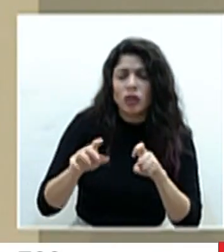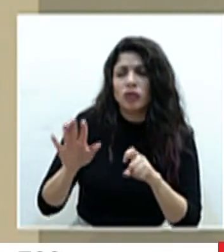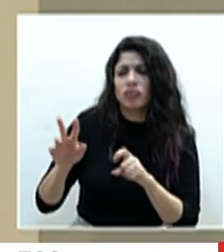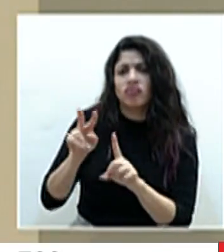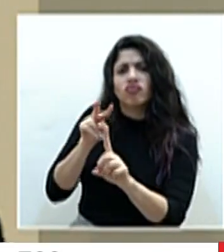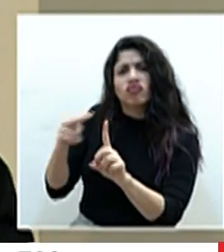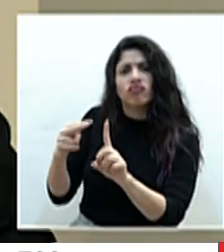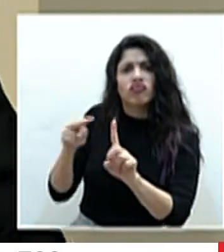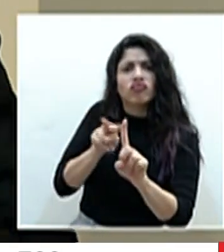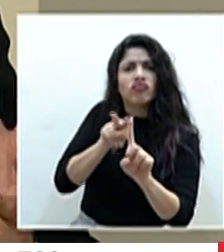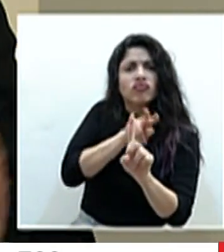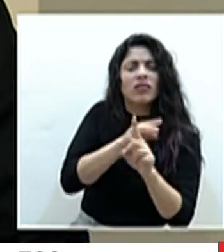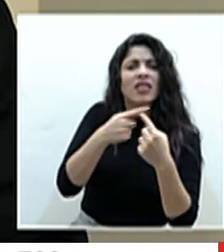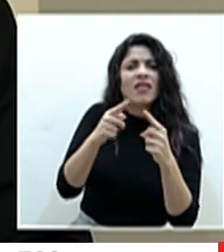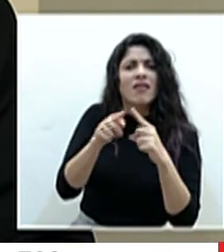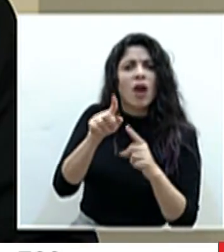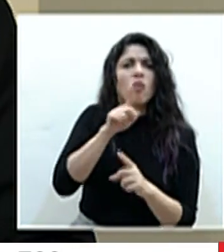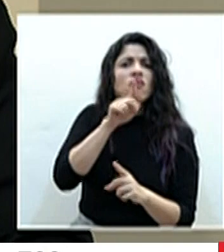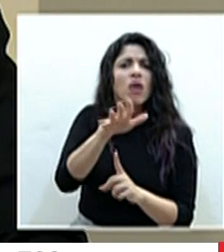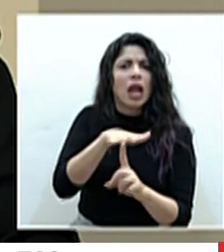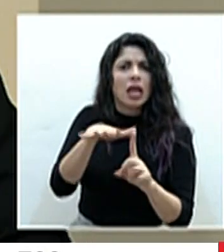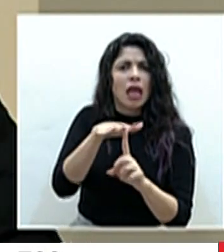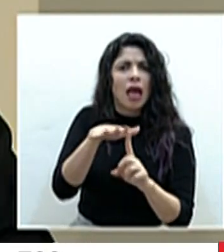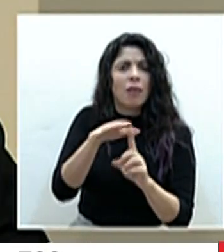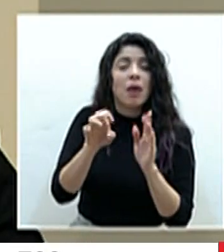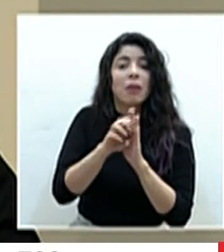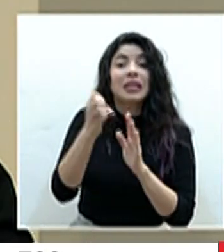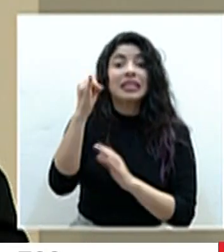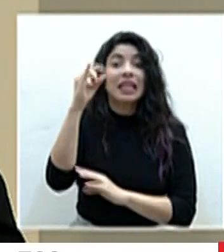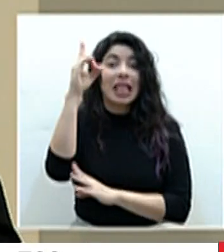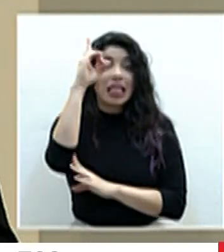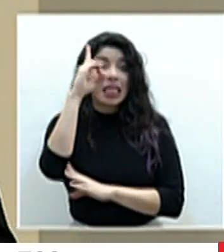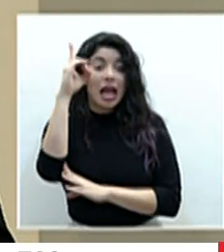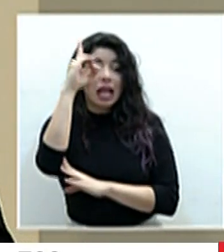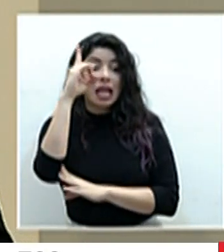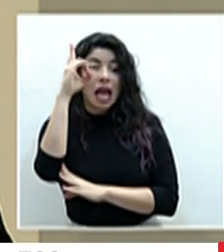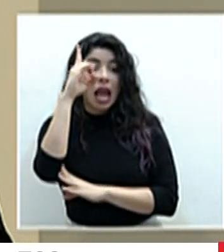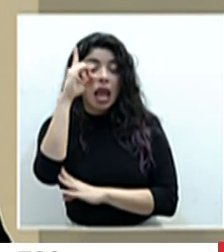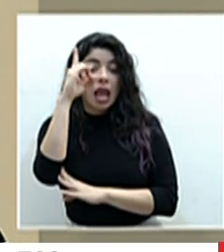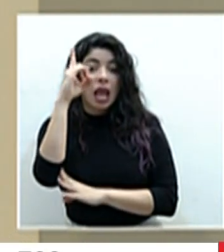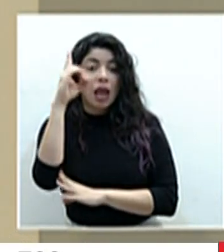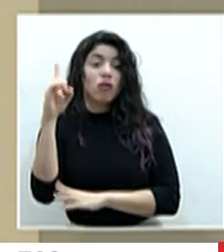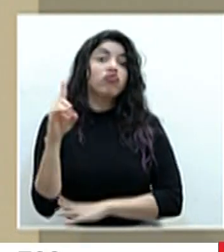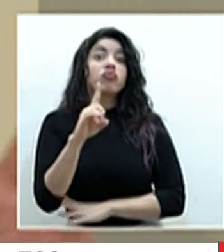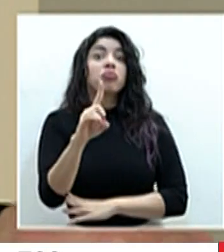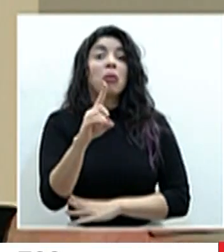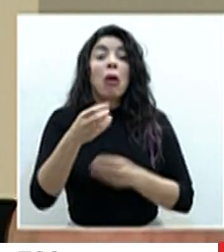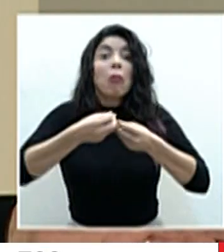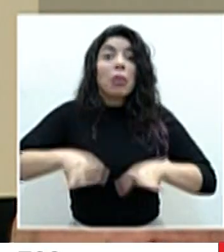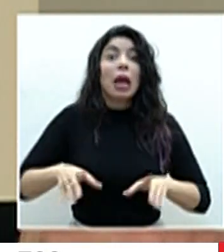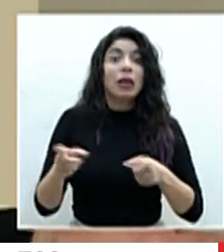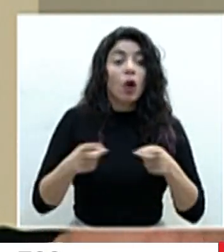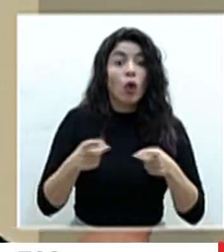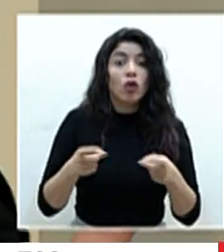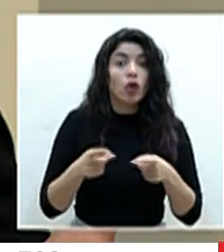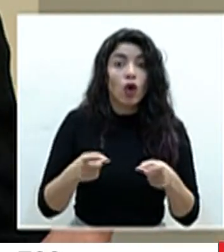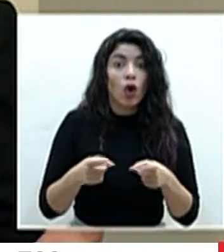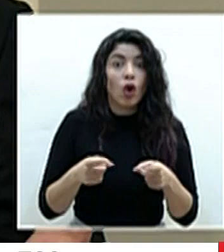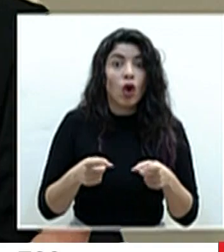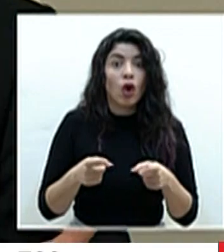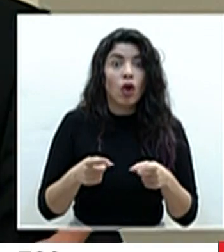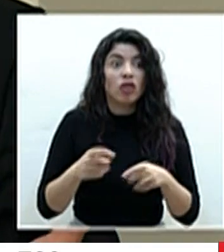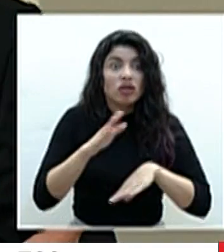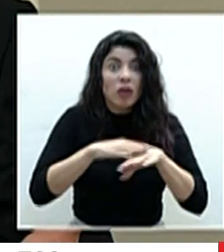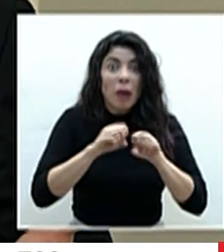realidad. Pero pongamos un caso extremo. Si don Daniel sale acá perdiendo el control sobre